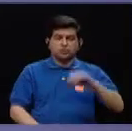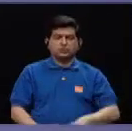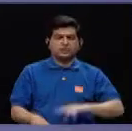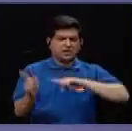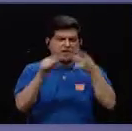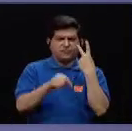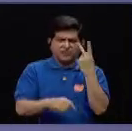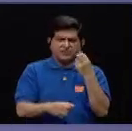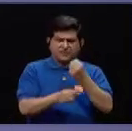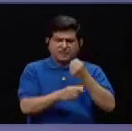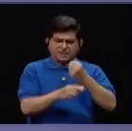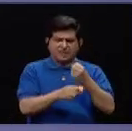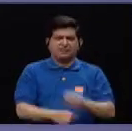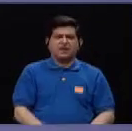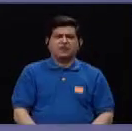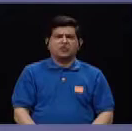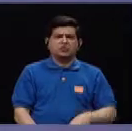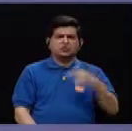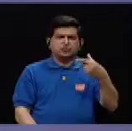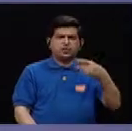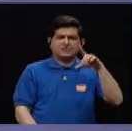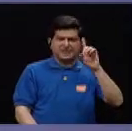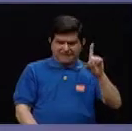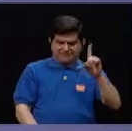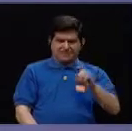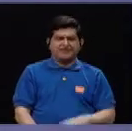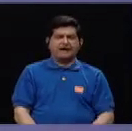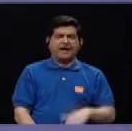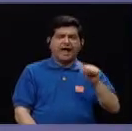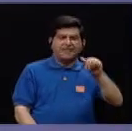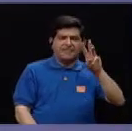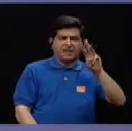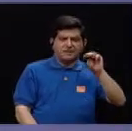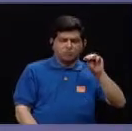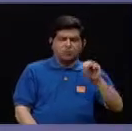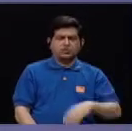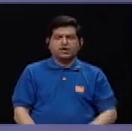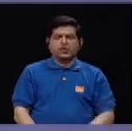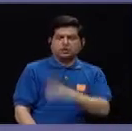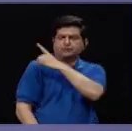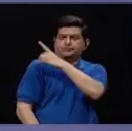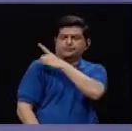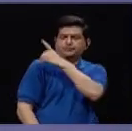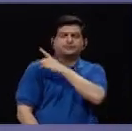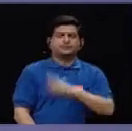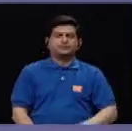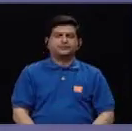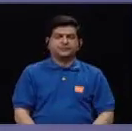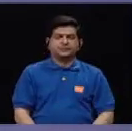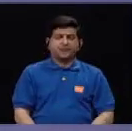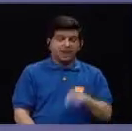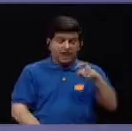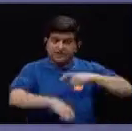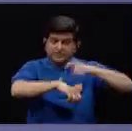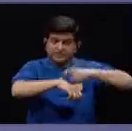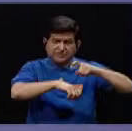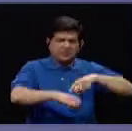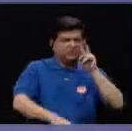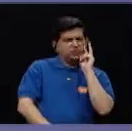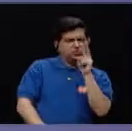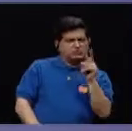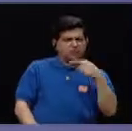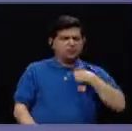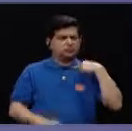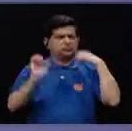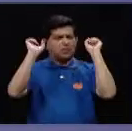a verme en una obra que se llamaba George Dandan, que la dirigía Andrés Montero, y él de ahí